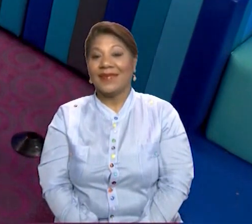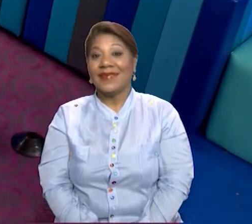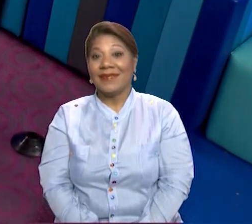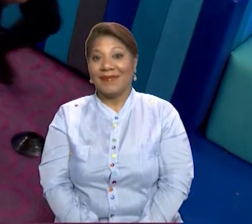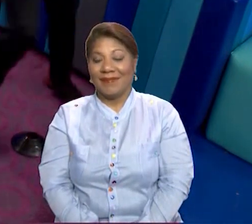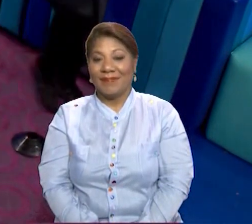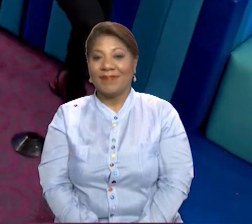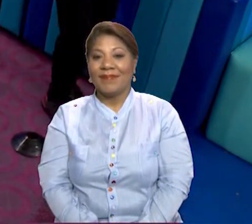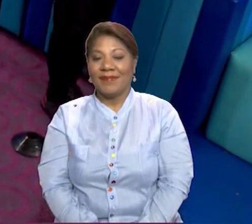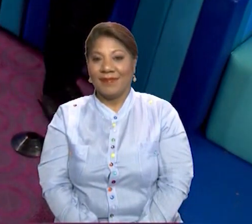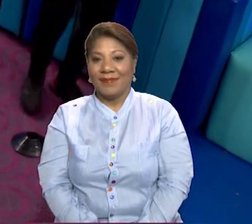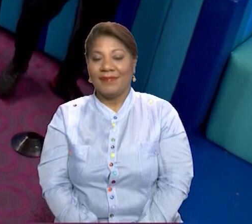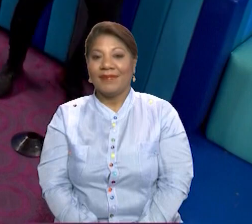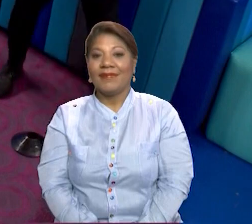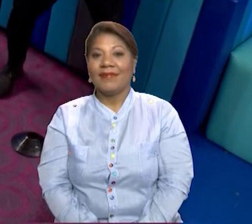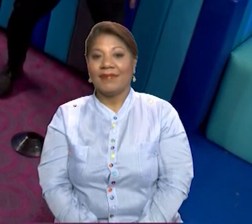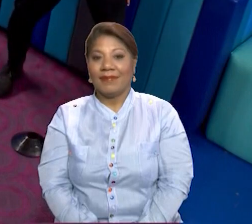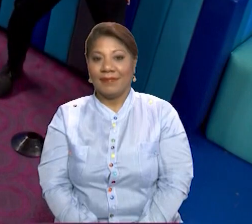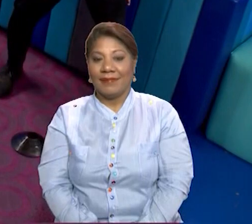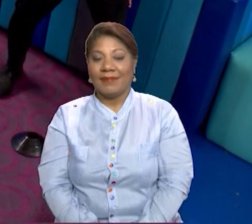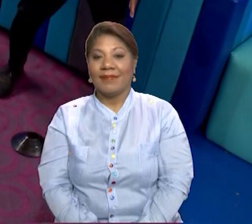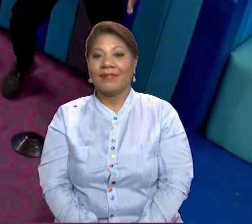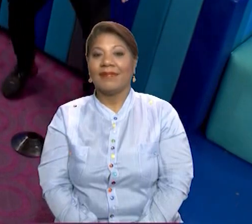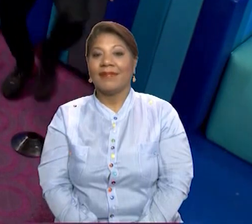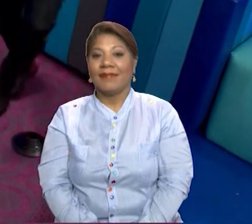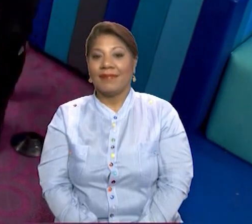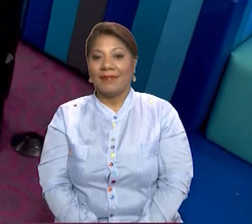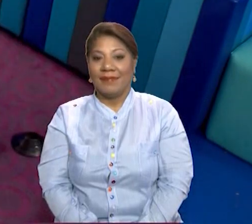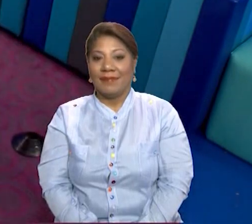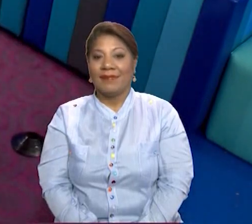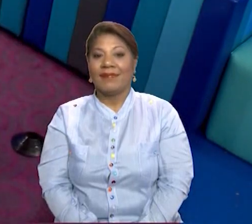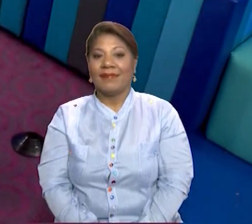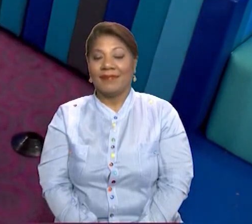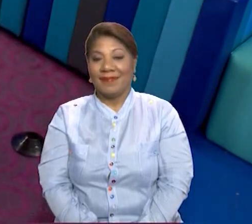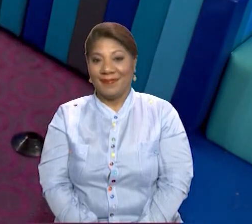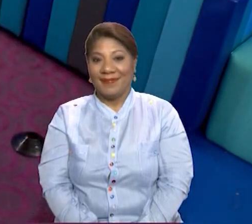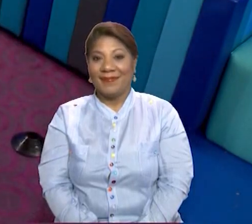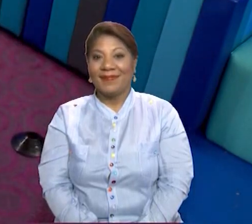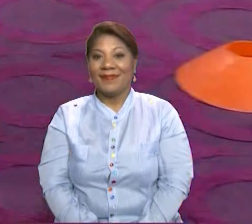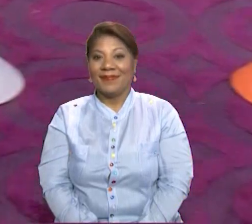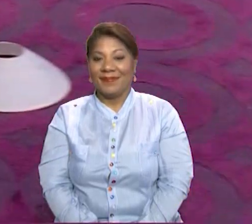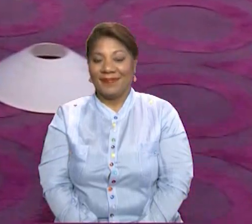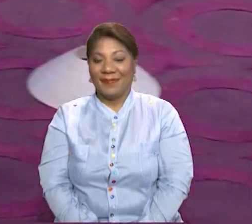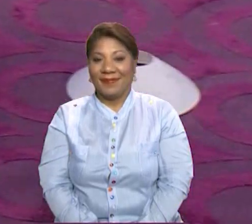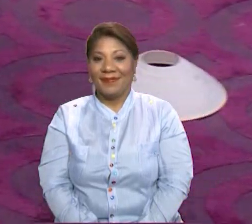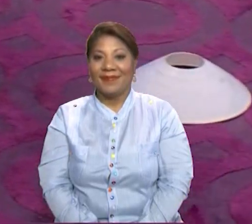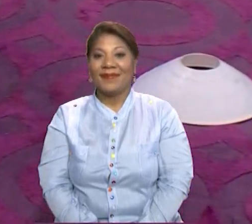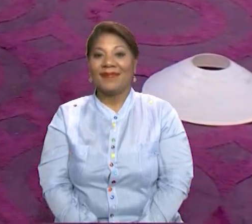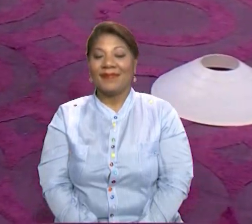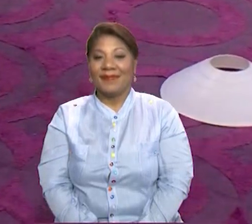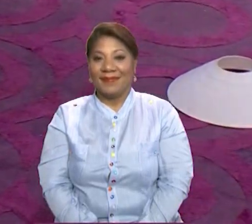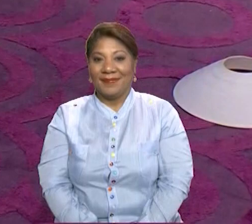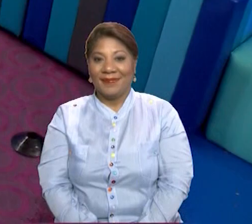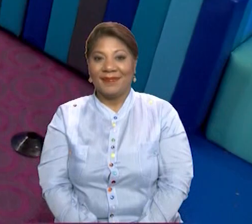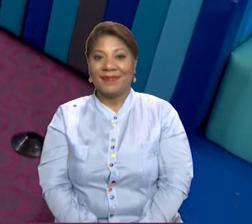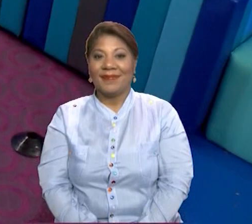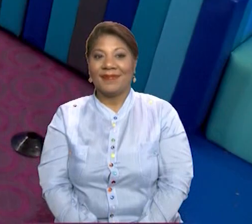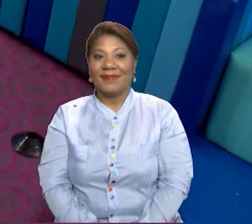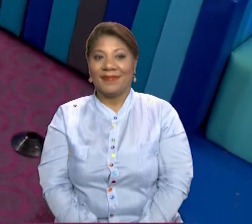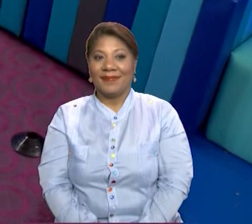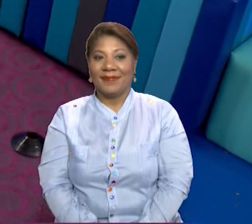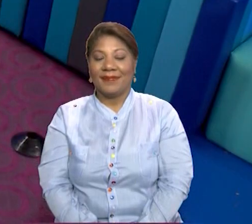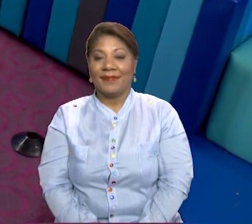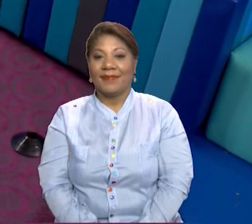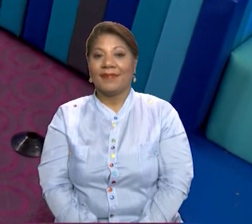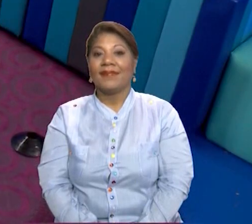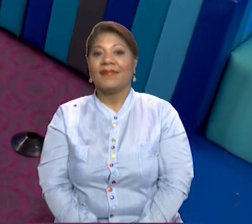2, 3, 4, 5. Voy con la otra pierna. 1, 2, 3, 4, 5. Excelente.